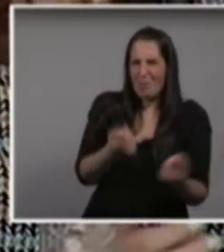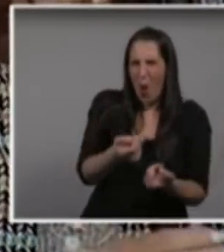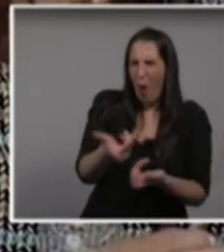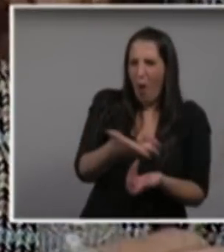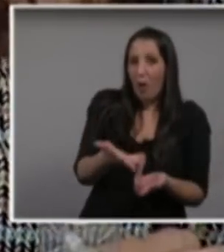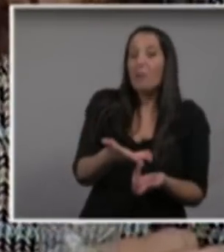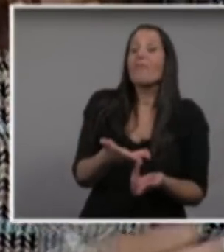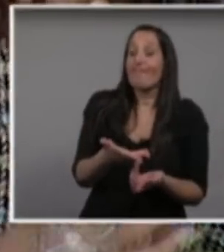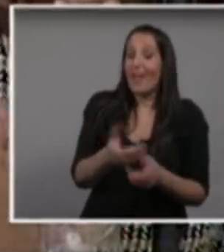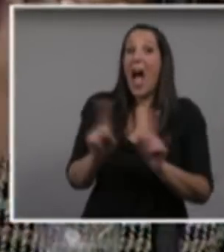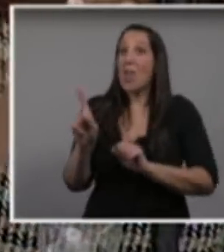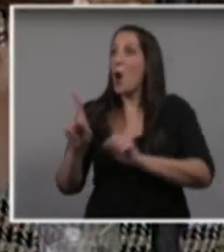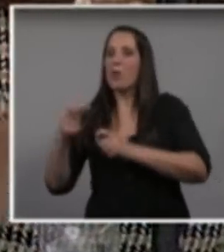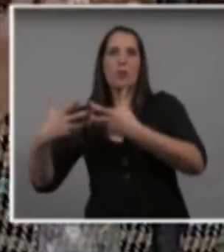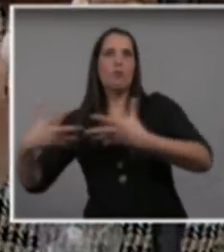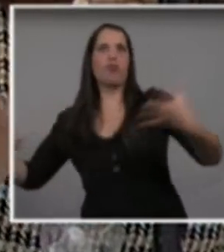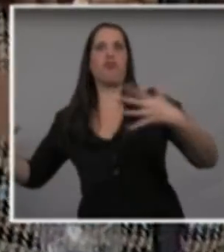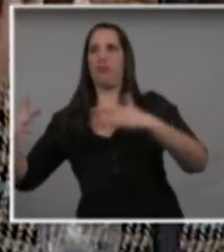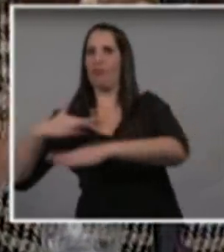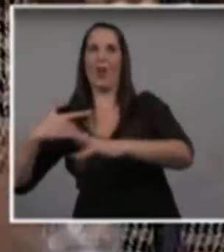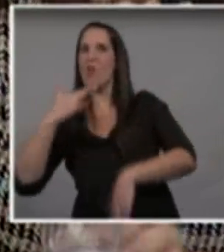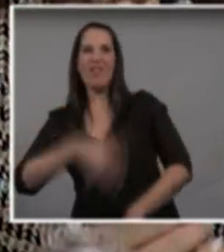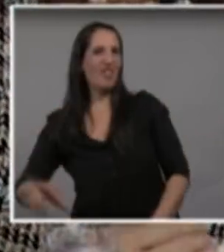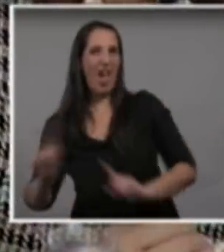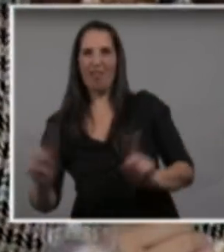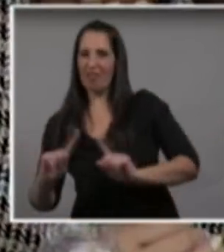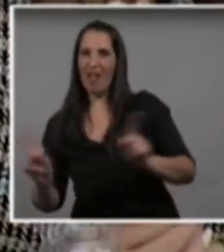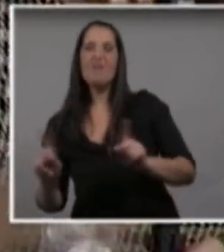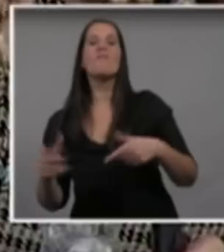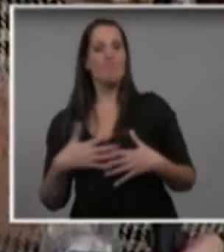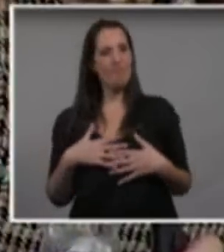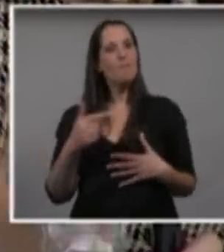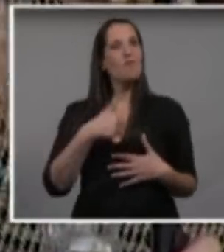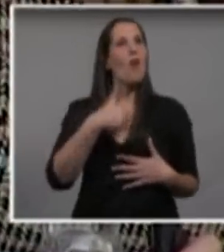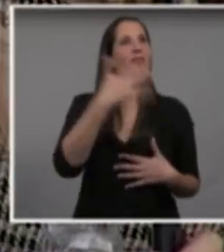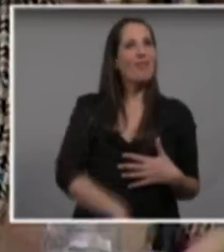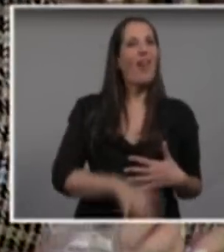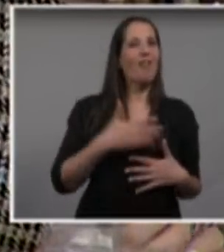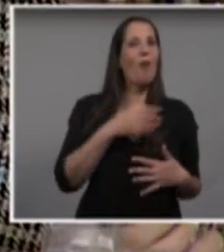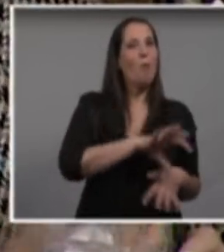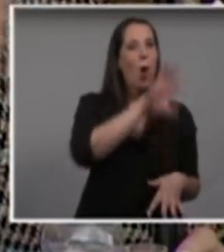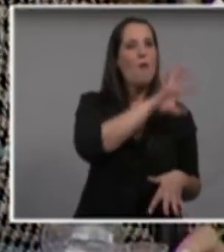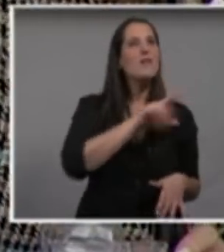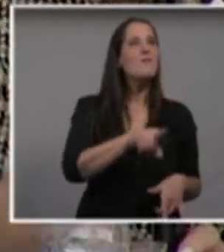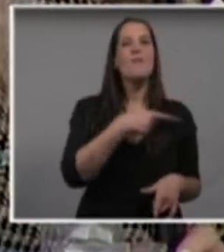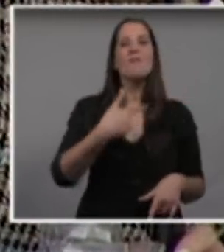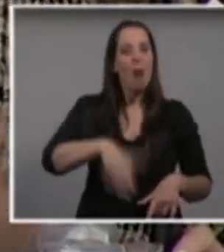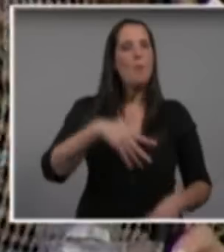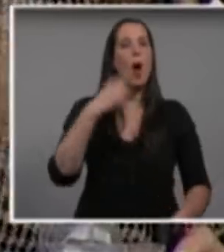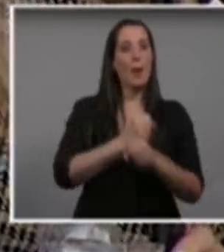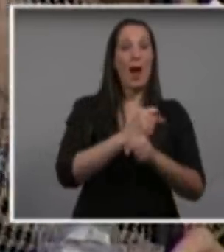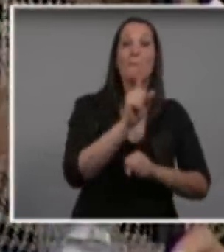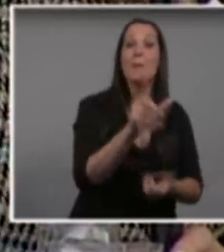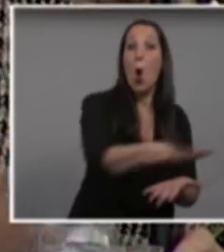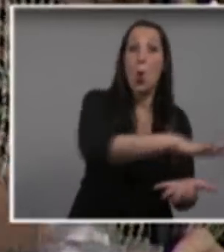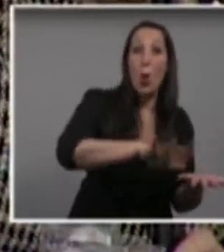urbanos. Y por eso entiendo lo que le pasa a los malargüeños. Y por eso vamos a trabajar para que Malargüe, que le da